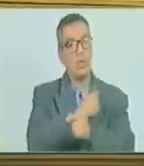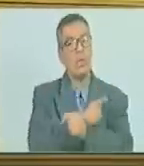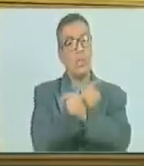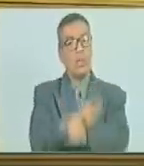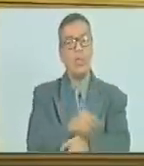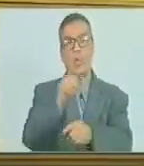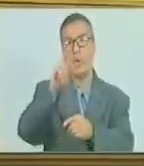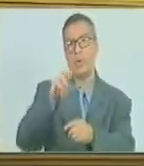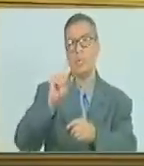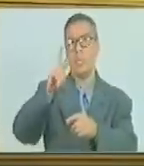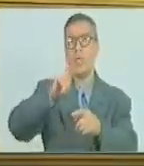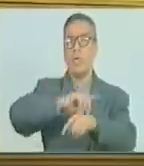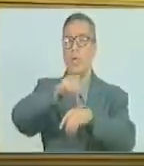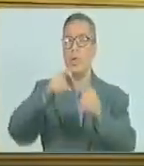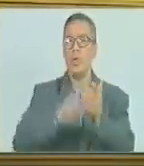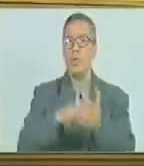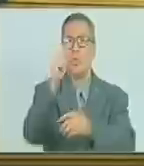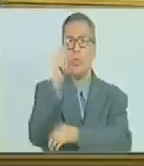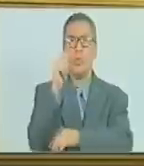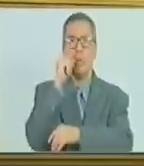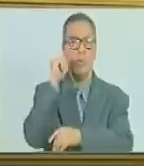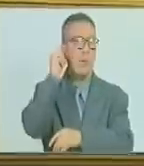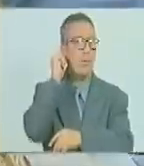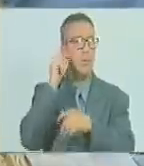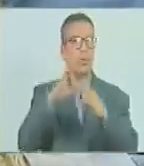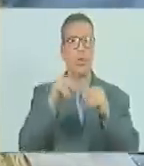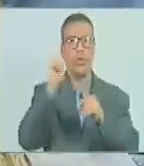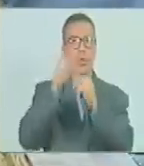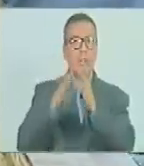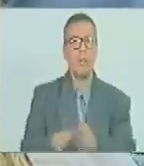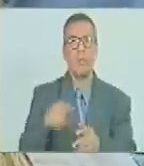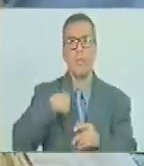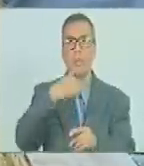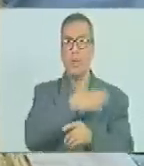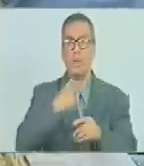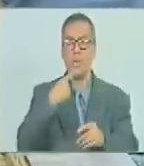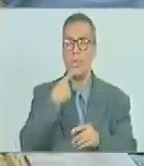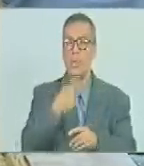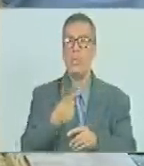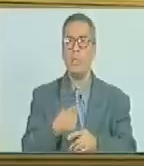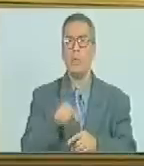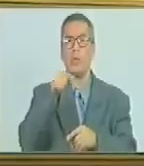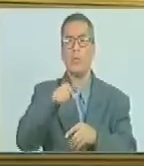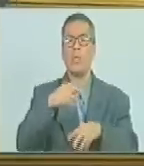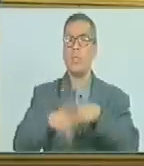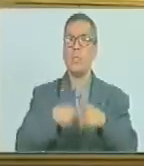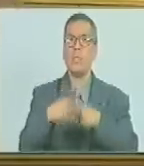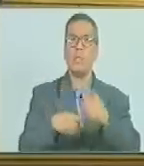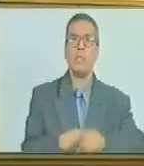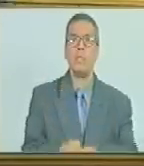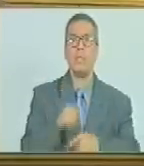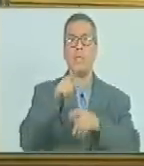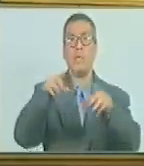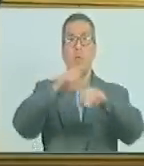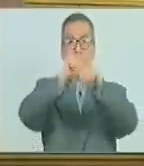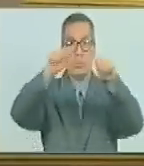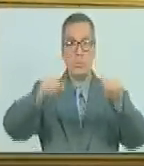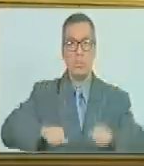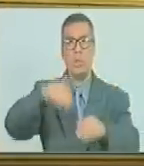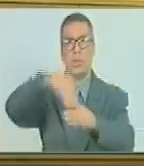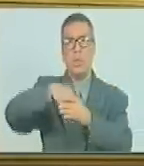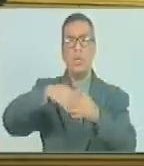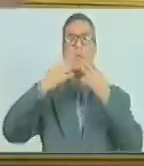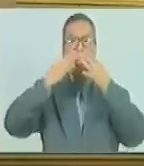Venezuela, y en general, las diputadas y los diputados, y todos los venezolanos, lo que deberíamos exigir es que se genere un sistema